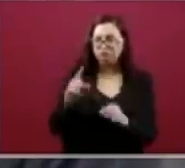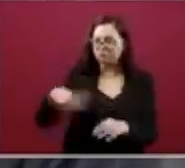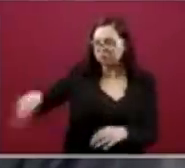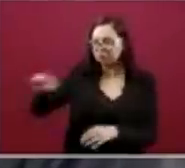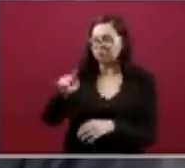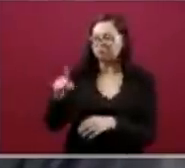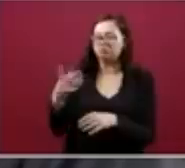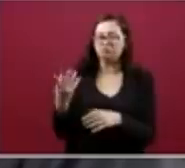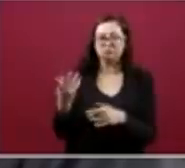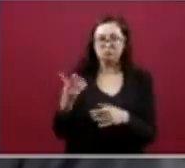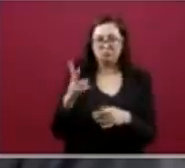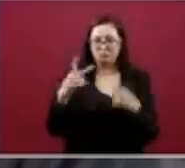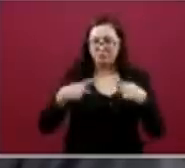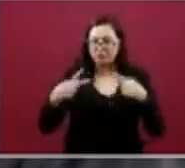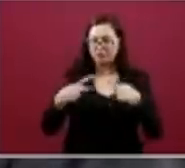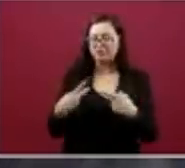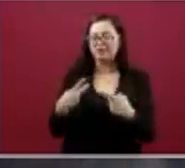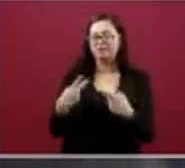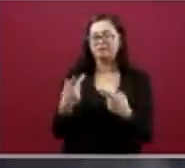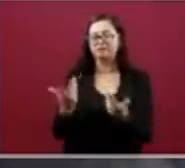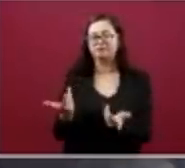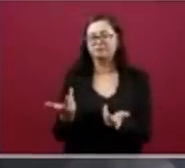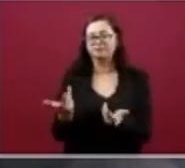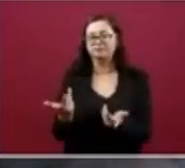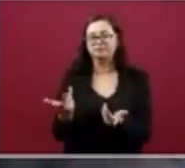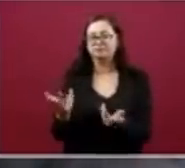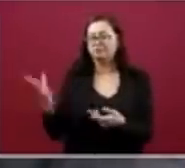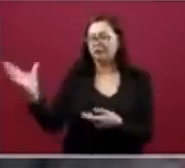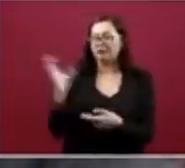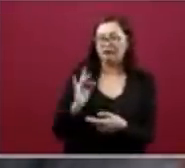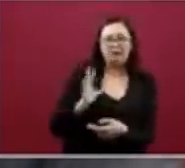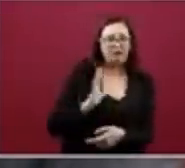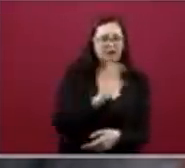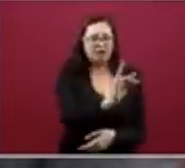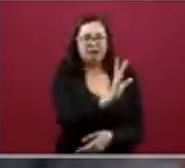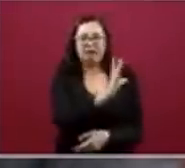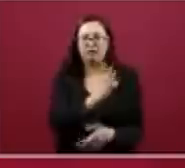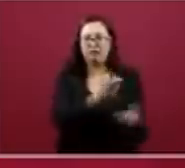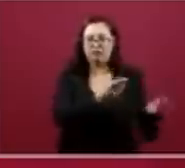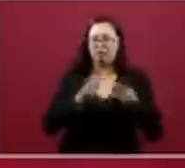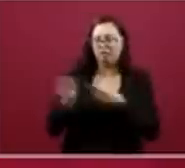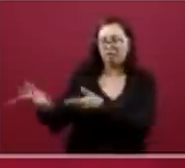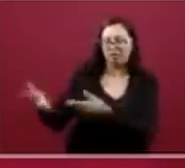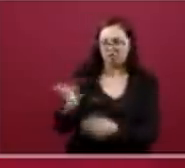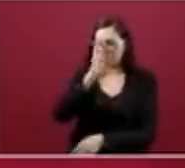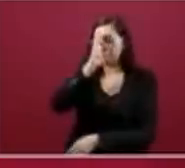beneficiario, que no sea a través de intermediarios.